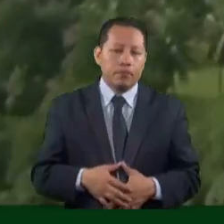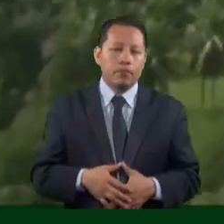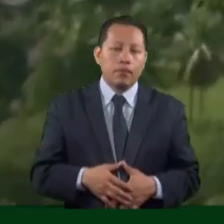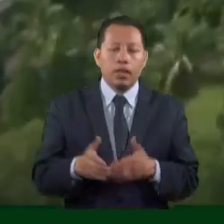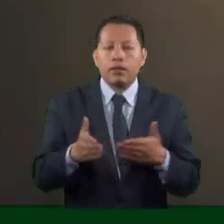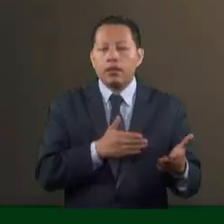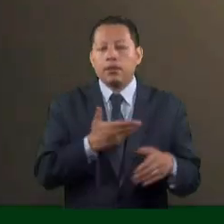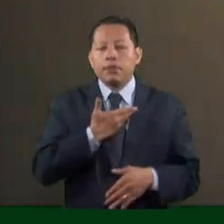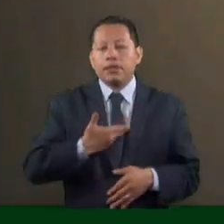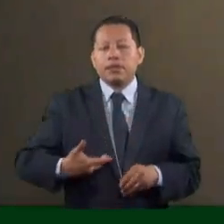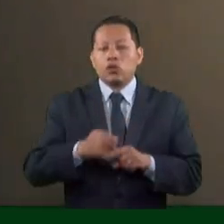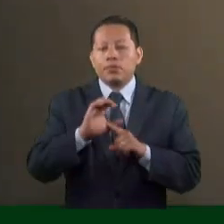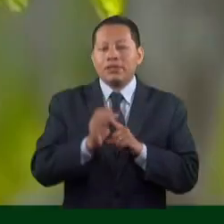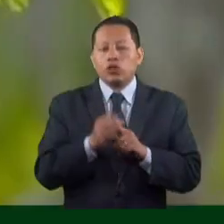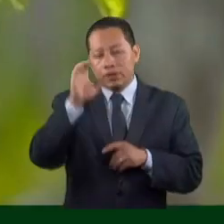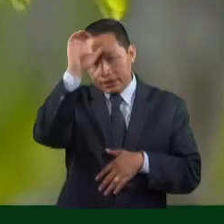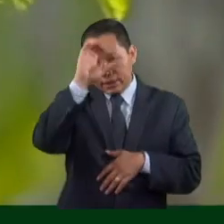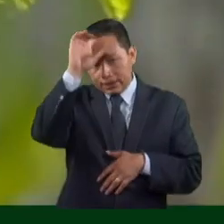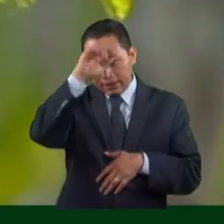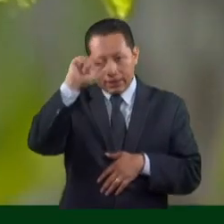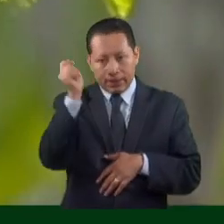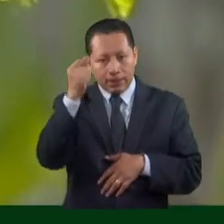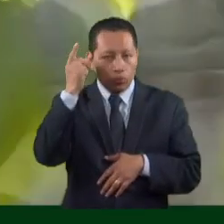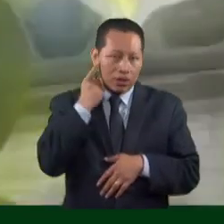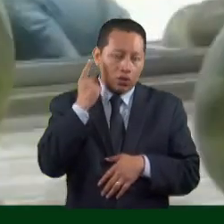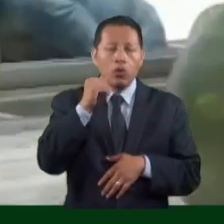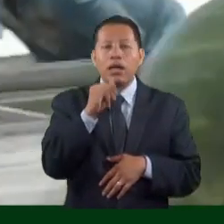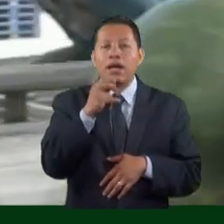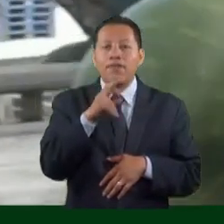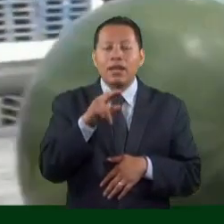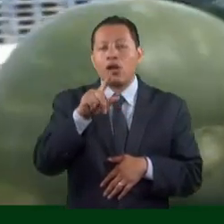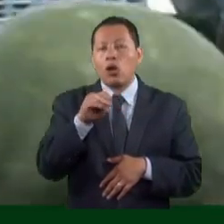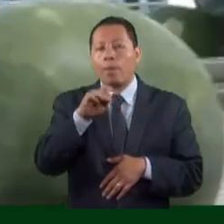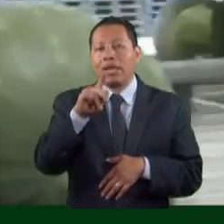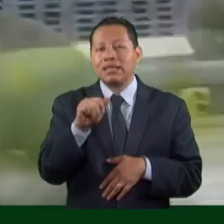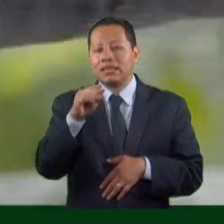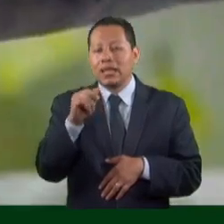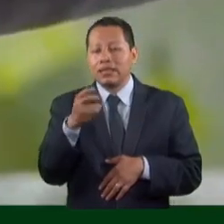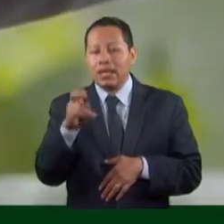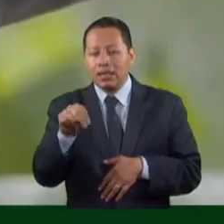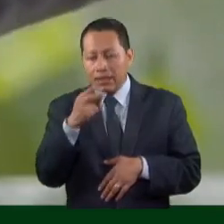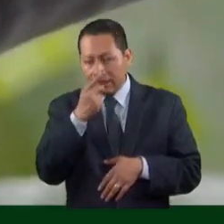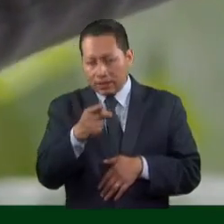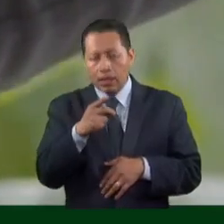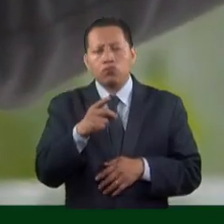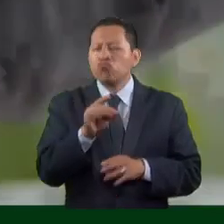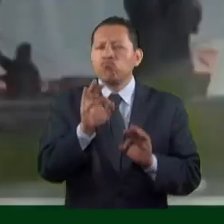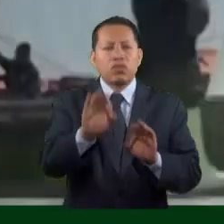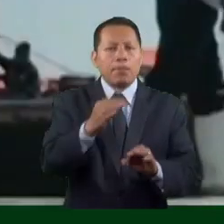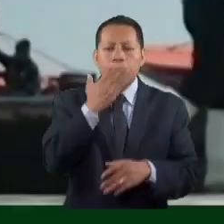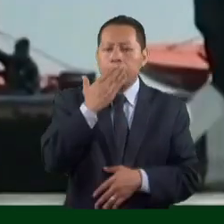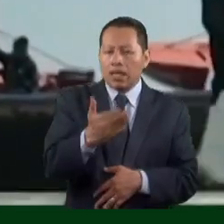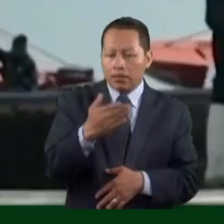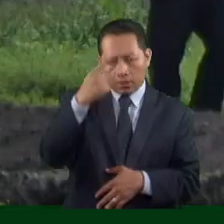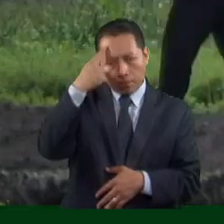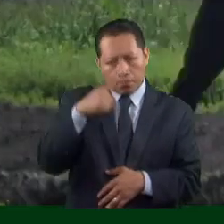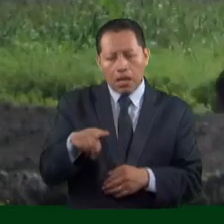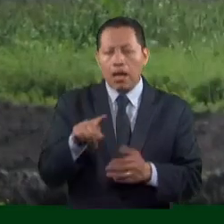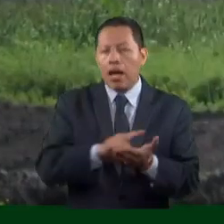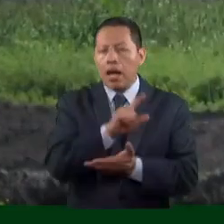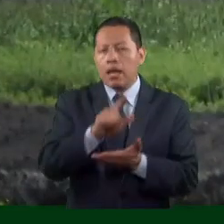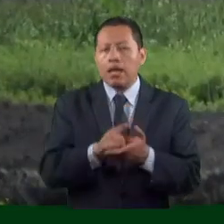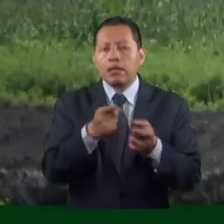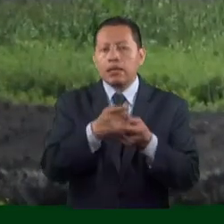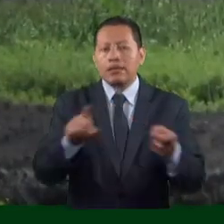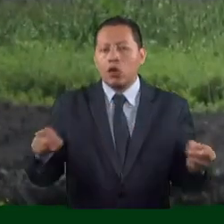El presidente de la Comisión de Ciencia y Tecnología, el diputado Javier López Casarín, aprobó opinión en sentido positivo a la iniciativa para reformar la Ley de